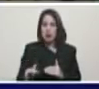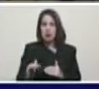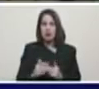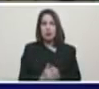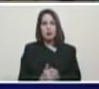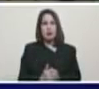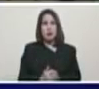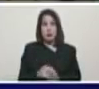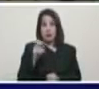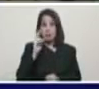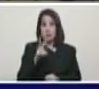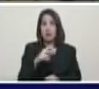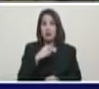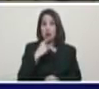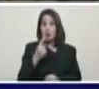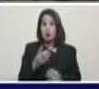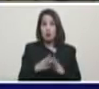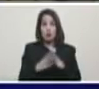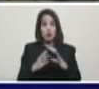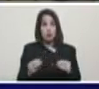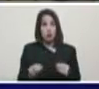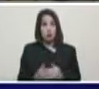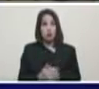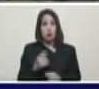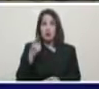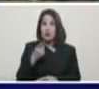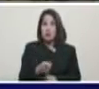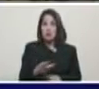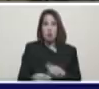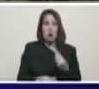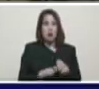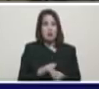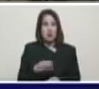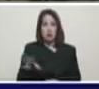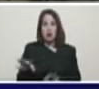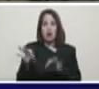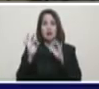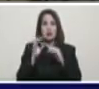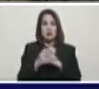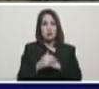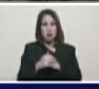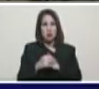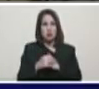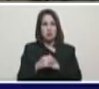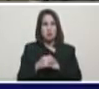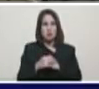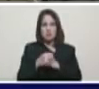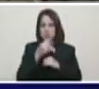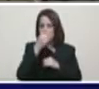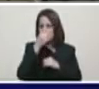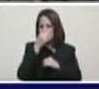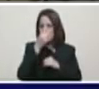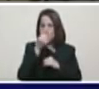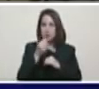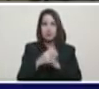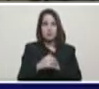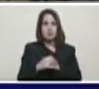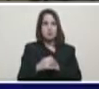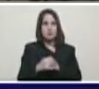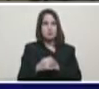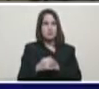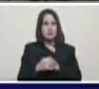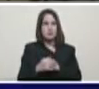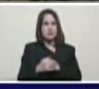miren yo le digo a todos tenemos que hacer una selección al pelo en el